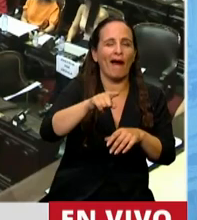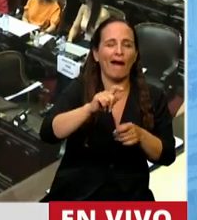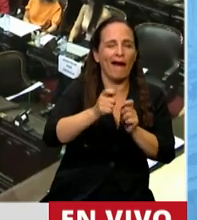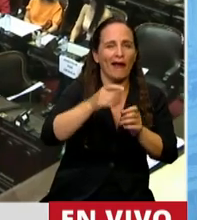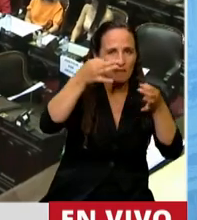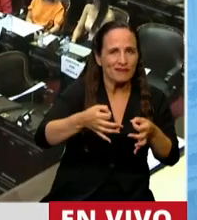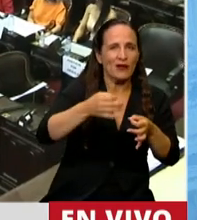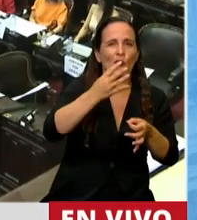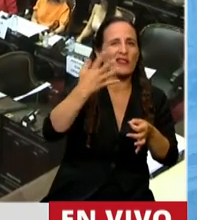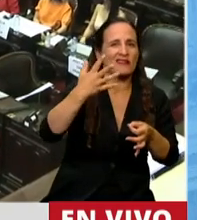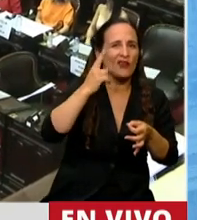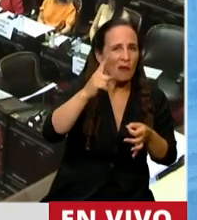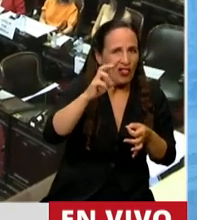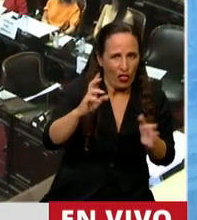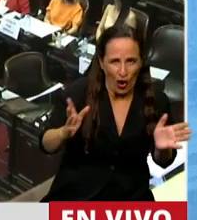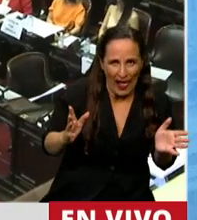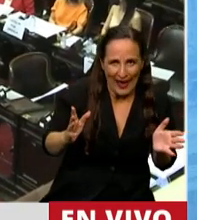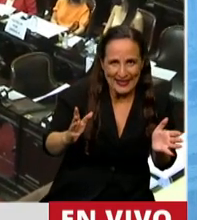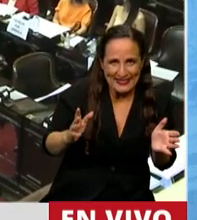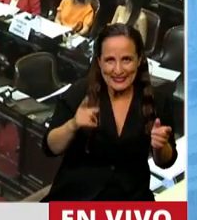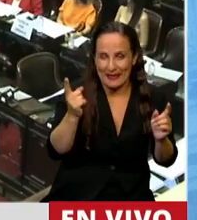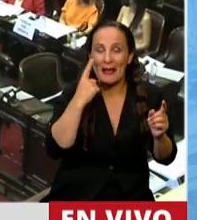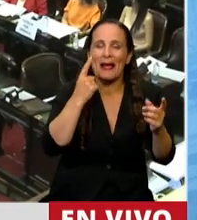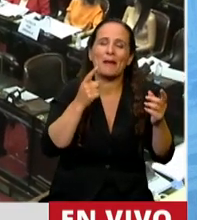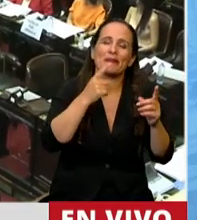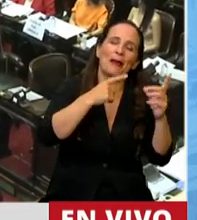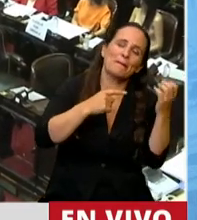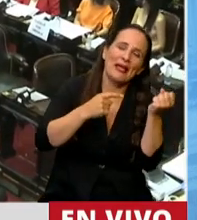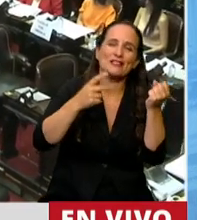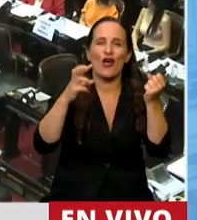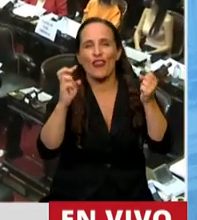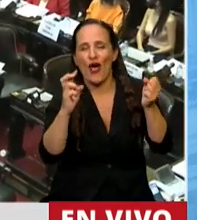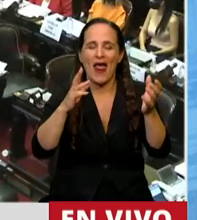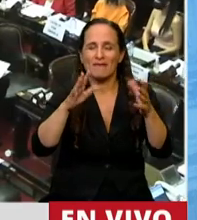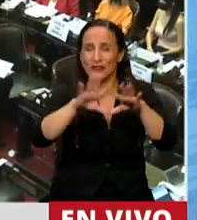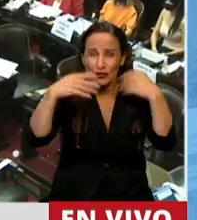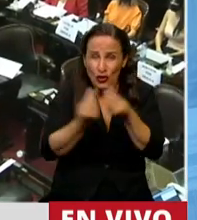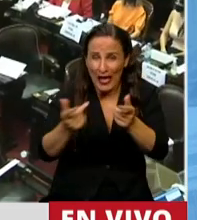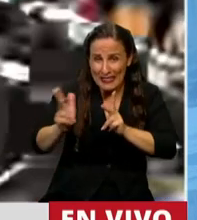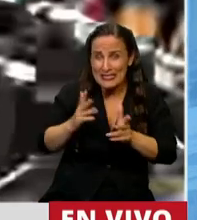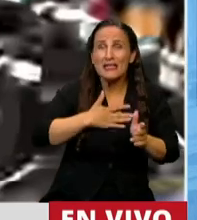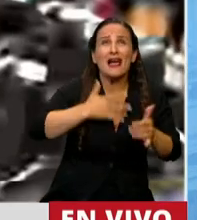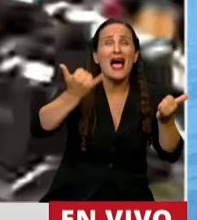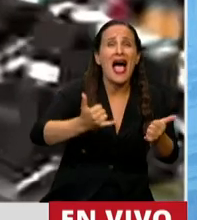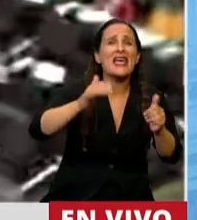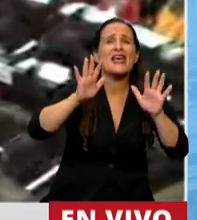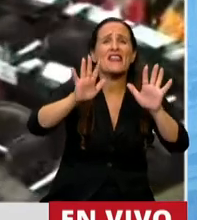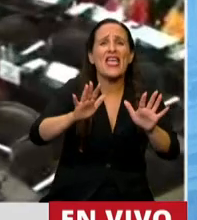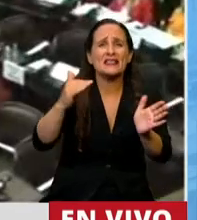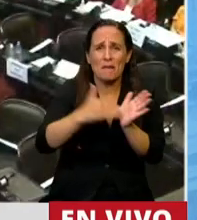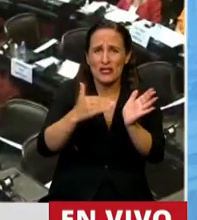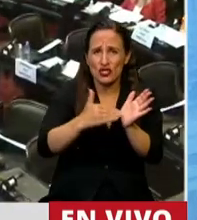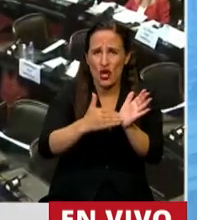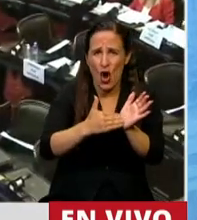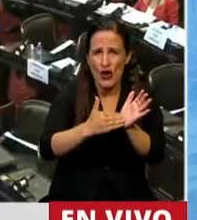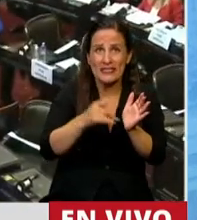45.000 dólares. Y al cambio paralelo, 30.000 dólares. Y se me imputa un patrimonio total de alrededor de 10 millones, es decir,